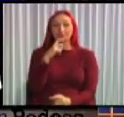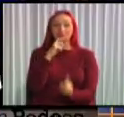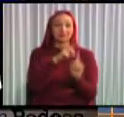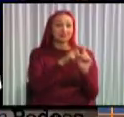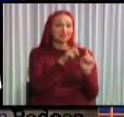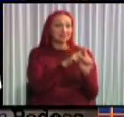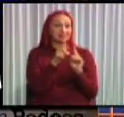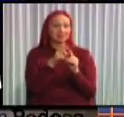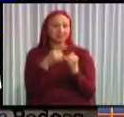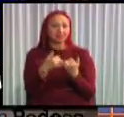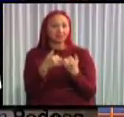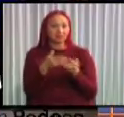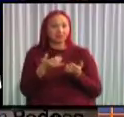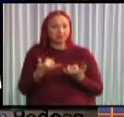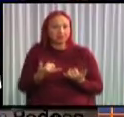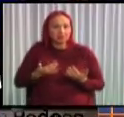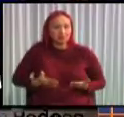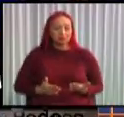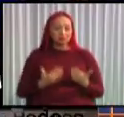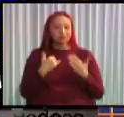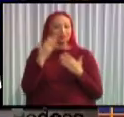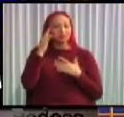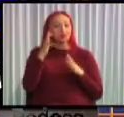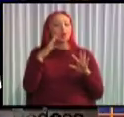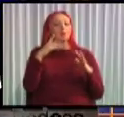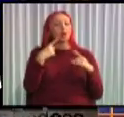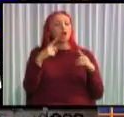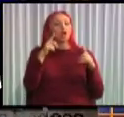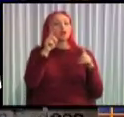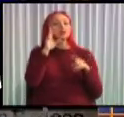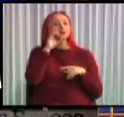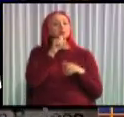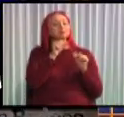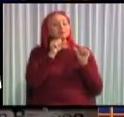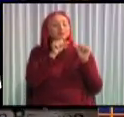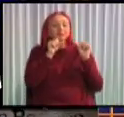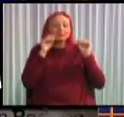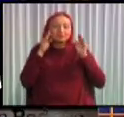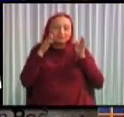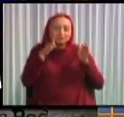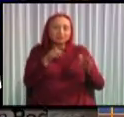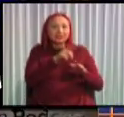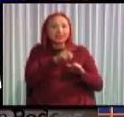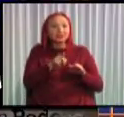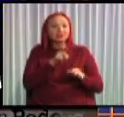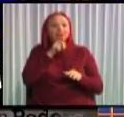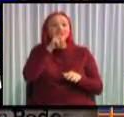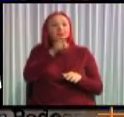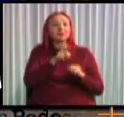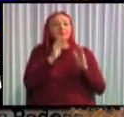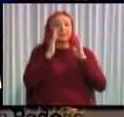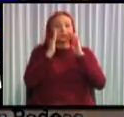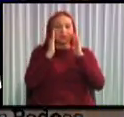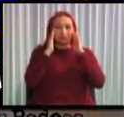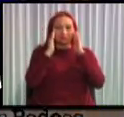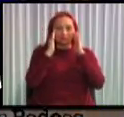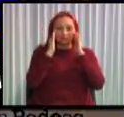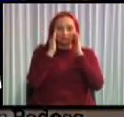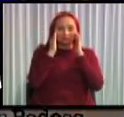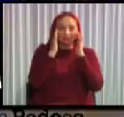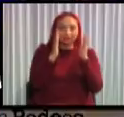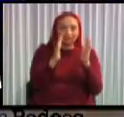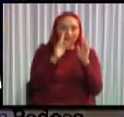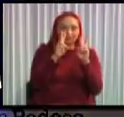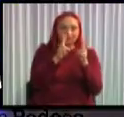distinta a la actualidad de sus hijos. ¿Cómo logran convencerlos o cómo logran que ellos realmente le presten atención